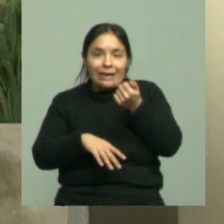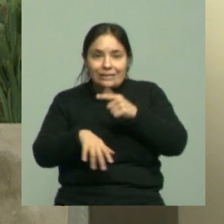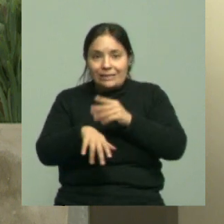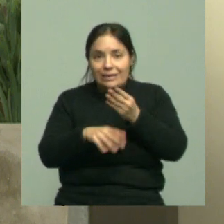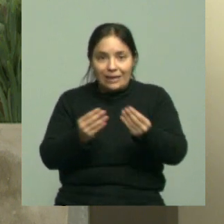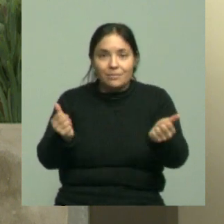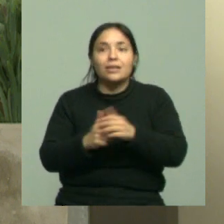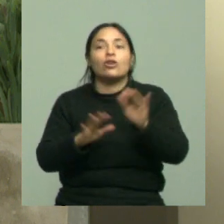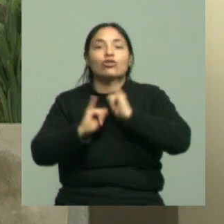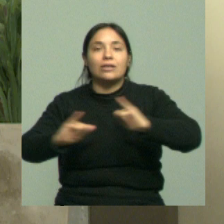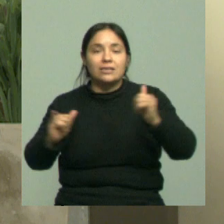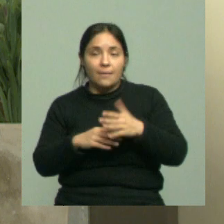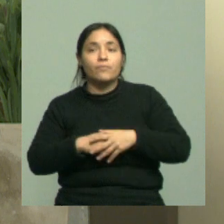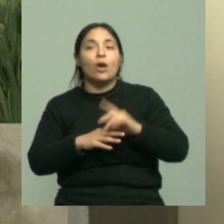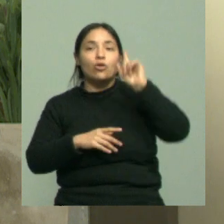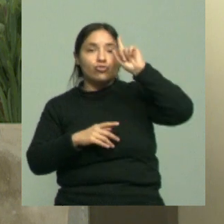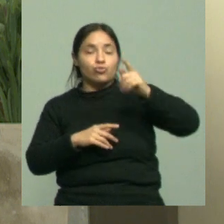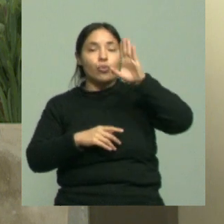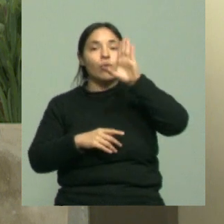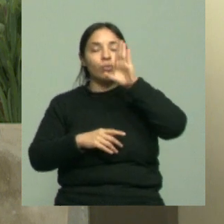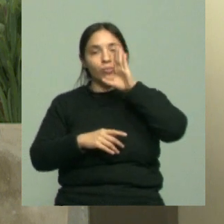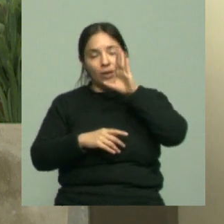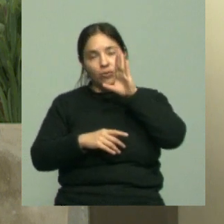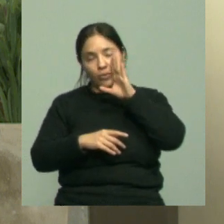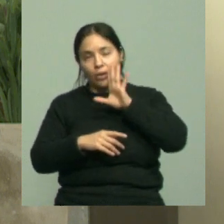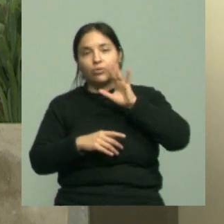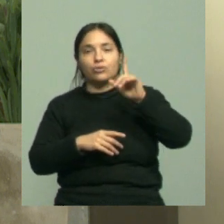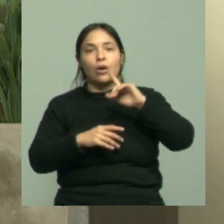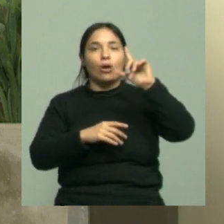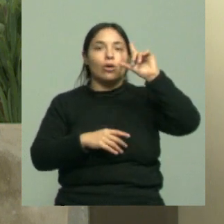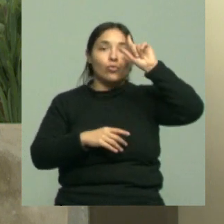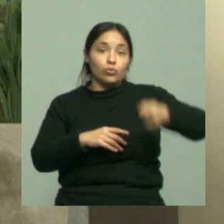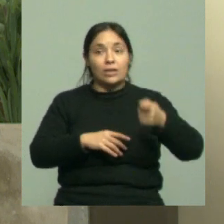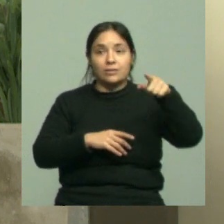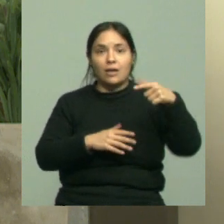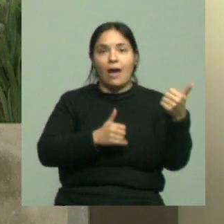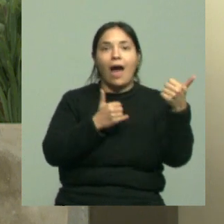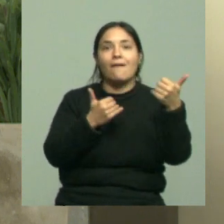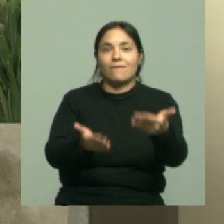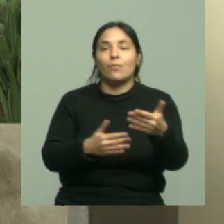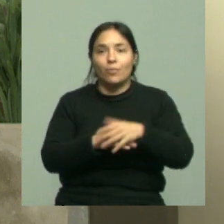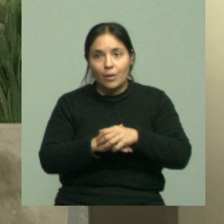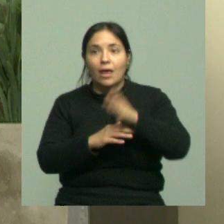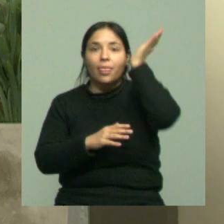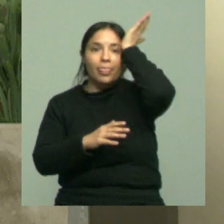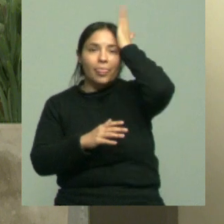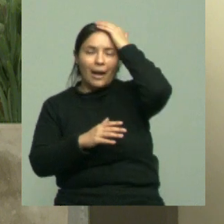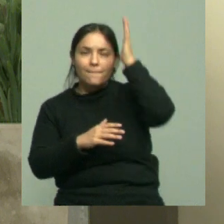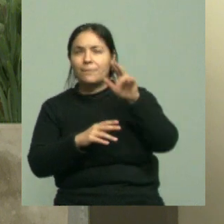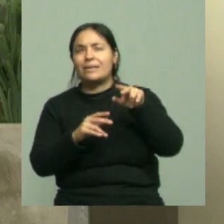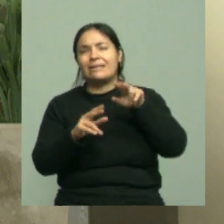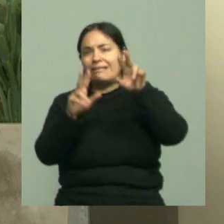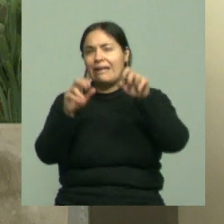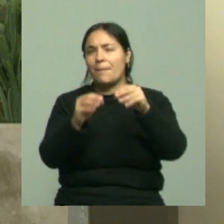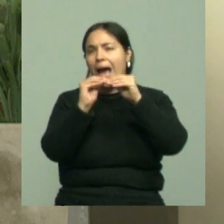noticia en las últimas horas que la Corte Suprema de Estados Unidos concedió inmunidad parcial a Donald Trump en el caso del asalto al Capitolio. ¿Qué significa